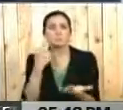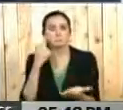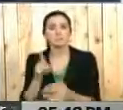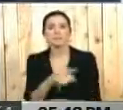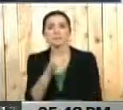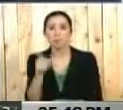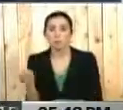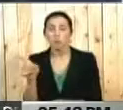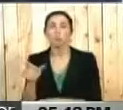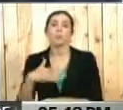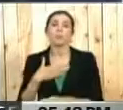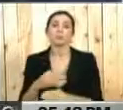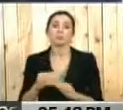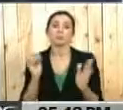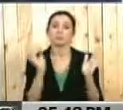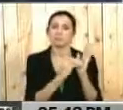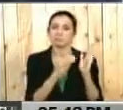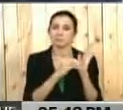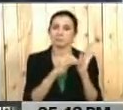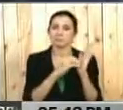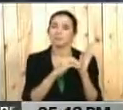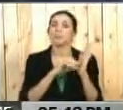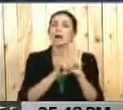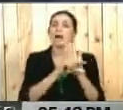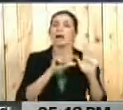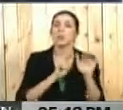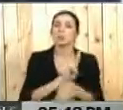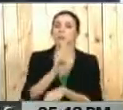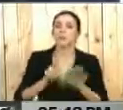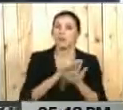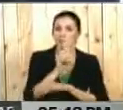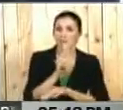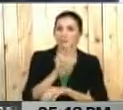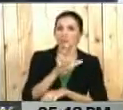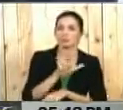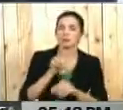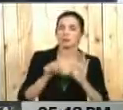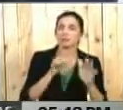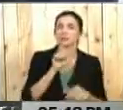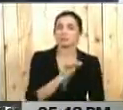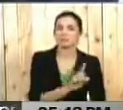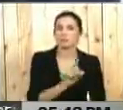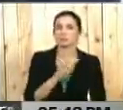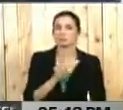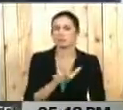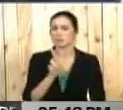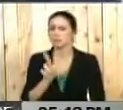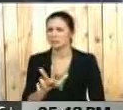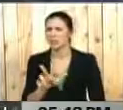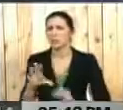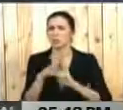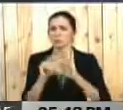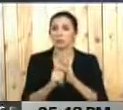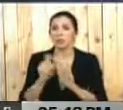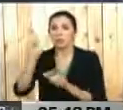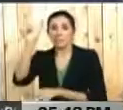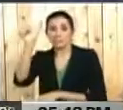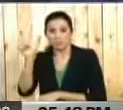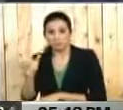artículo 333 de la Constitución. Todo ciudadano o ciudadana investido no de autoridad está en